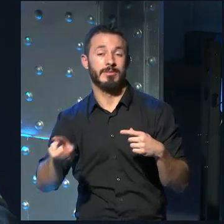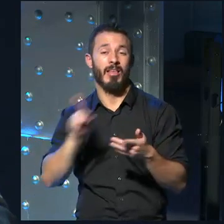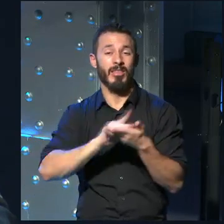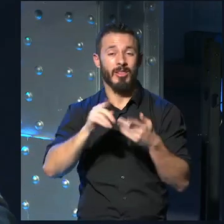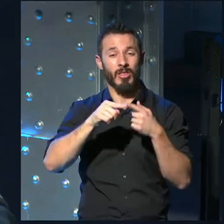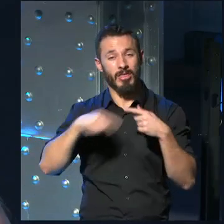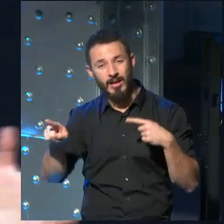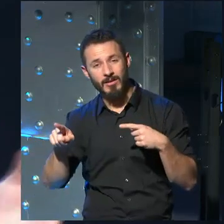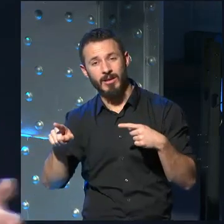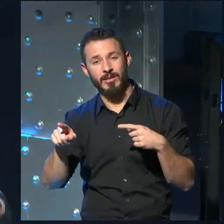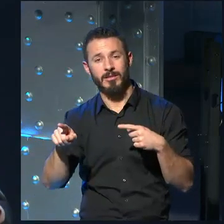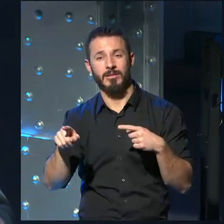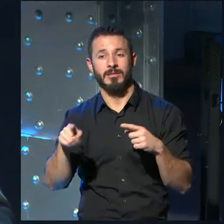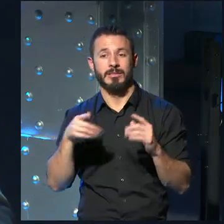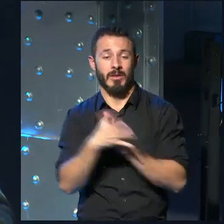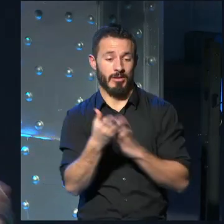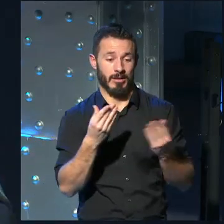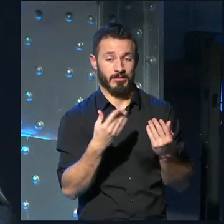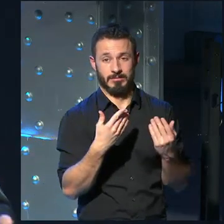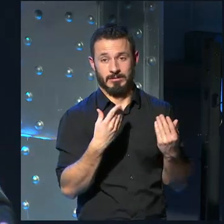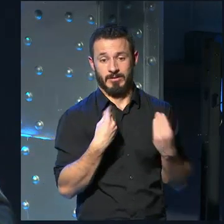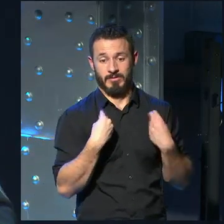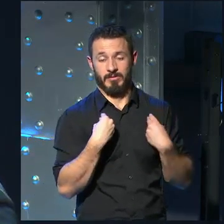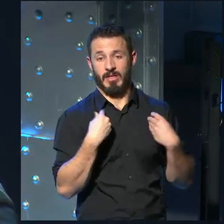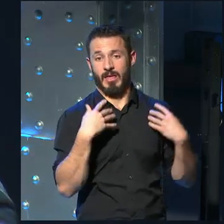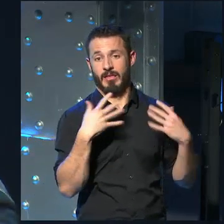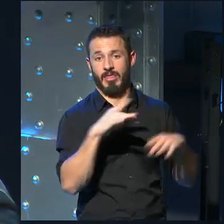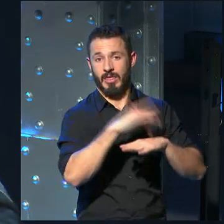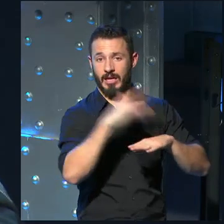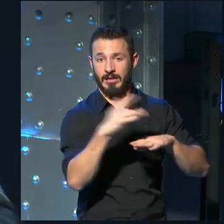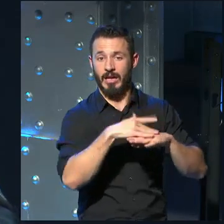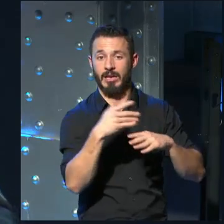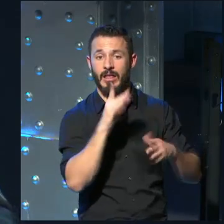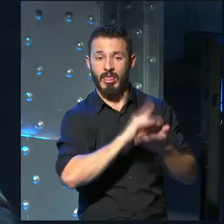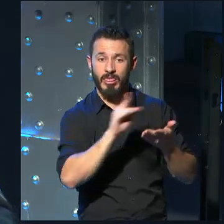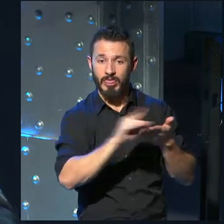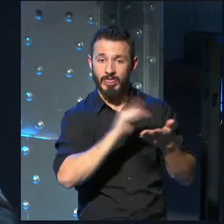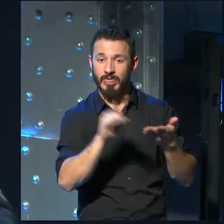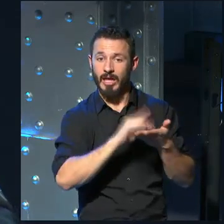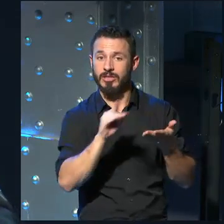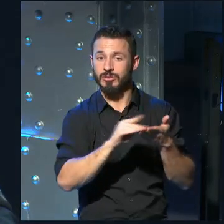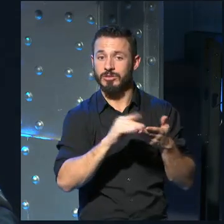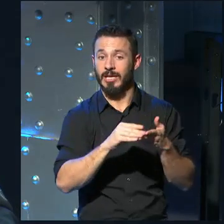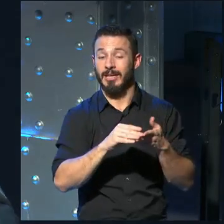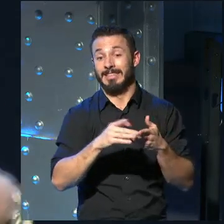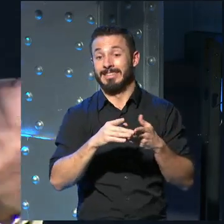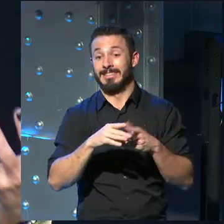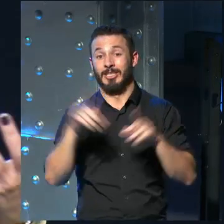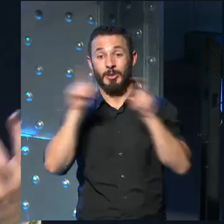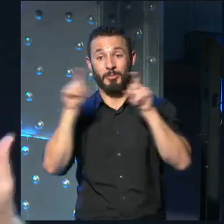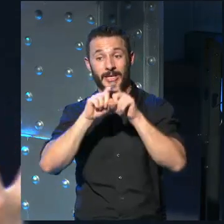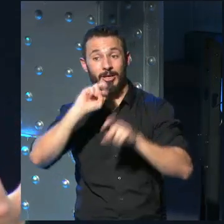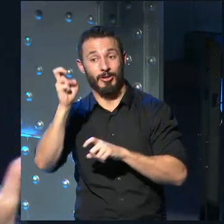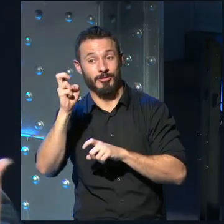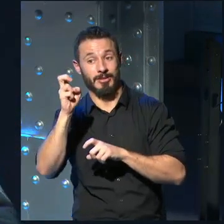deja de ser, con tu vida digital y con otros paquetes de datos que otras compañías tratan a través de plataformas, crean un